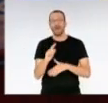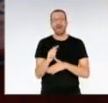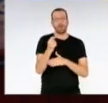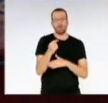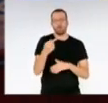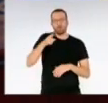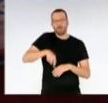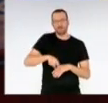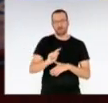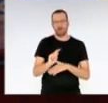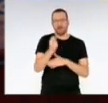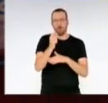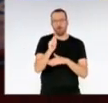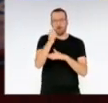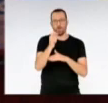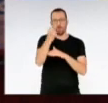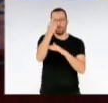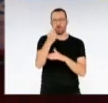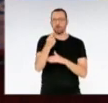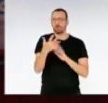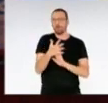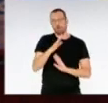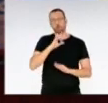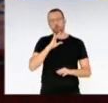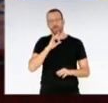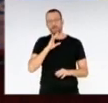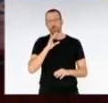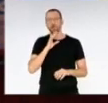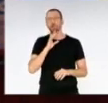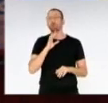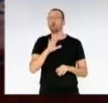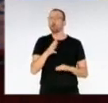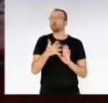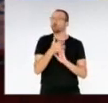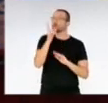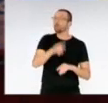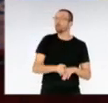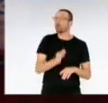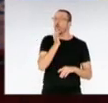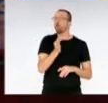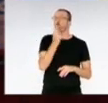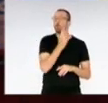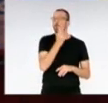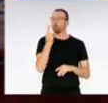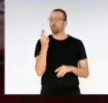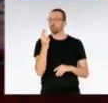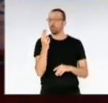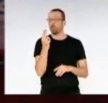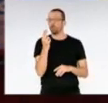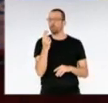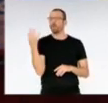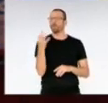y por lo tanto estamos contentos de que eso suceda, pero eso nos compromete y nos